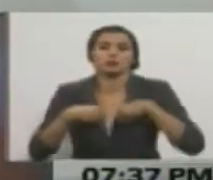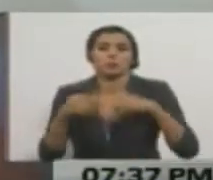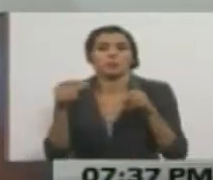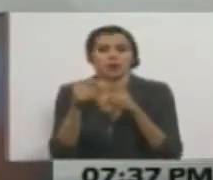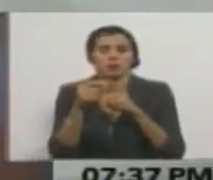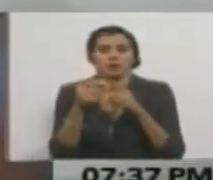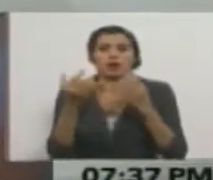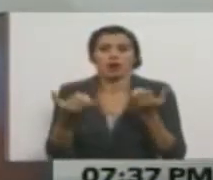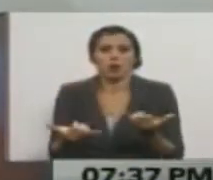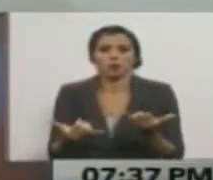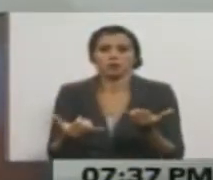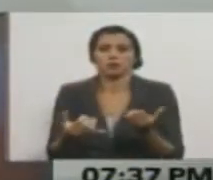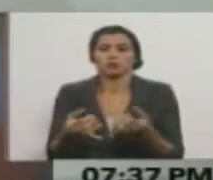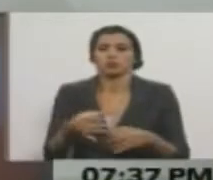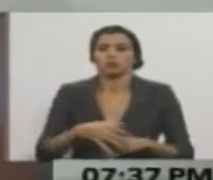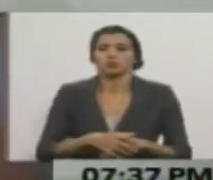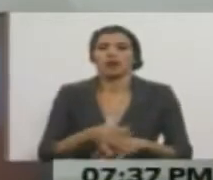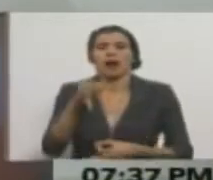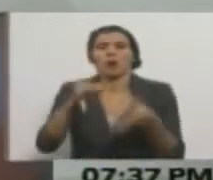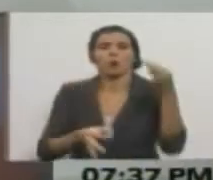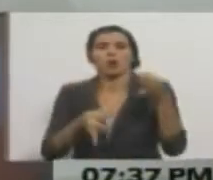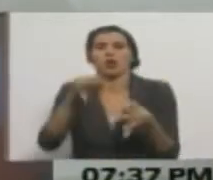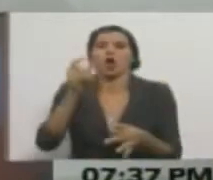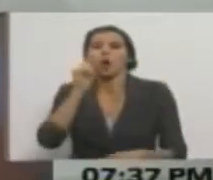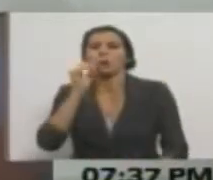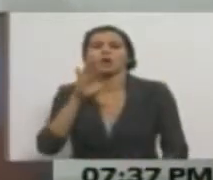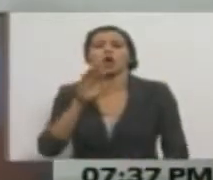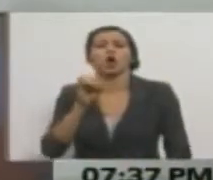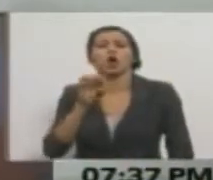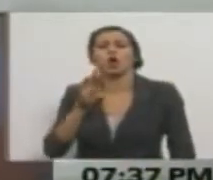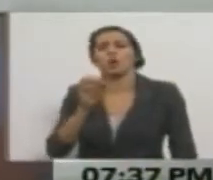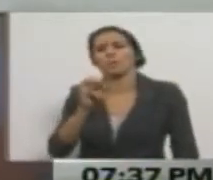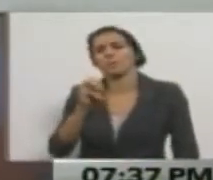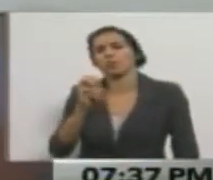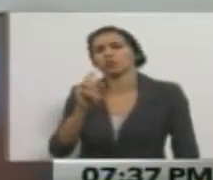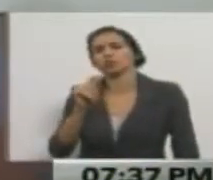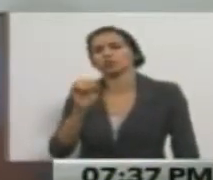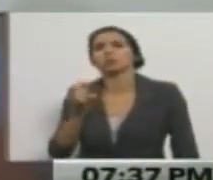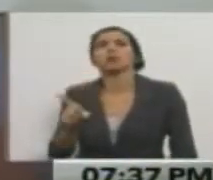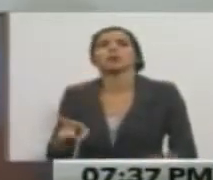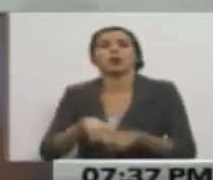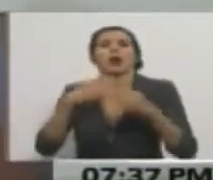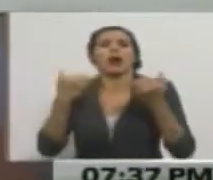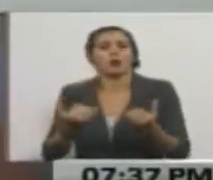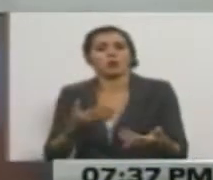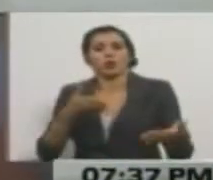En este caso, el abogado de Coromoto hizo lo propio, pero con el presidente Nicolás Maduro.